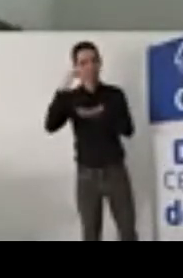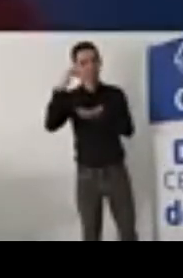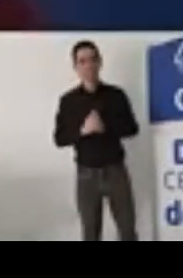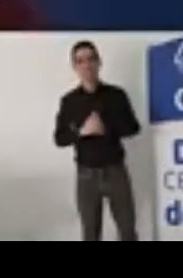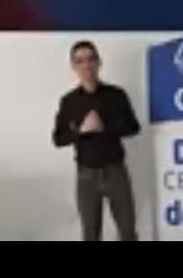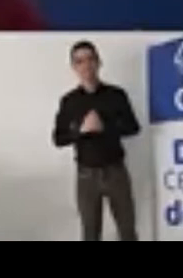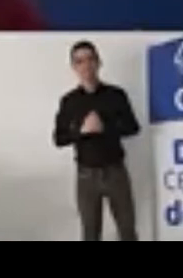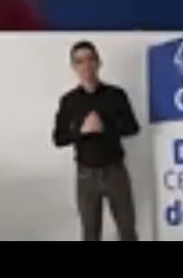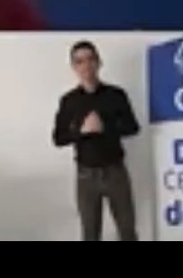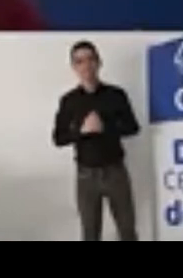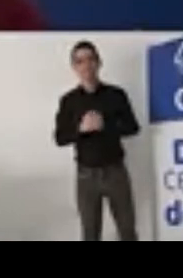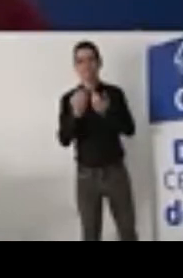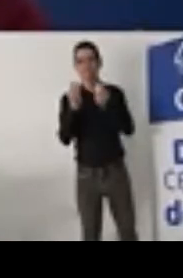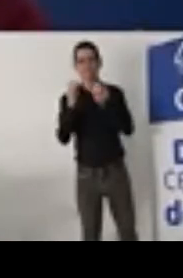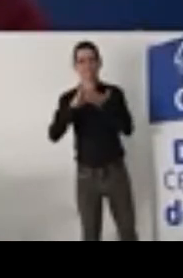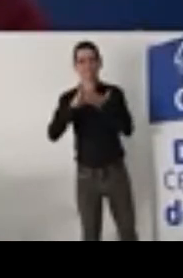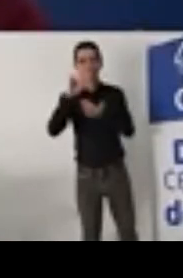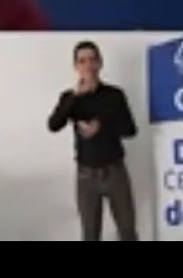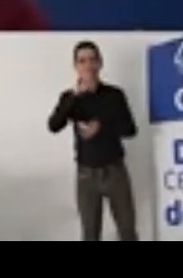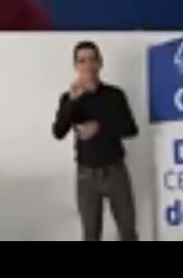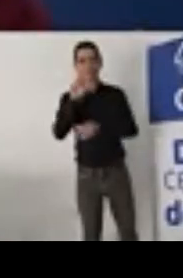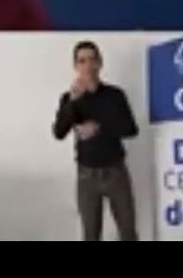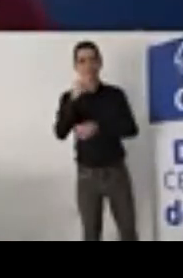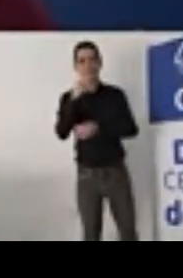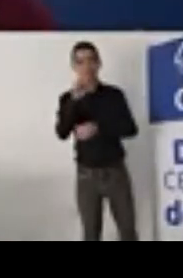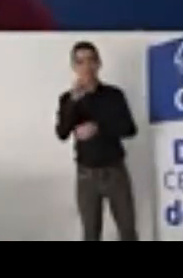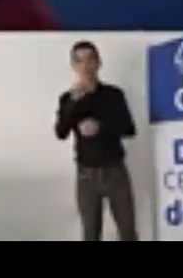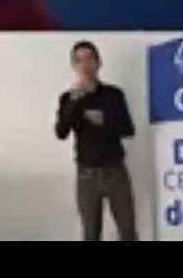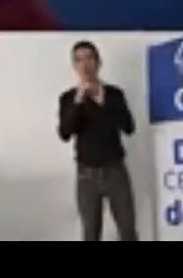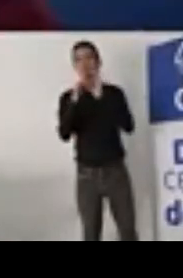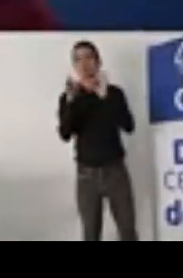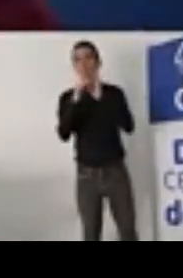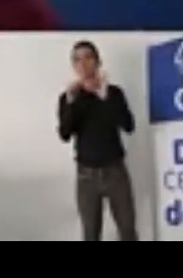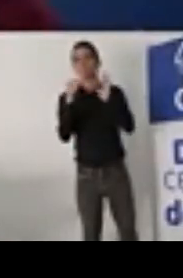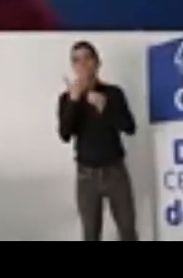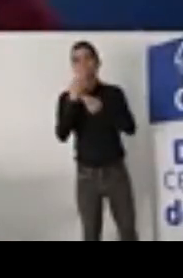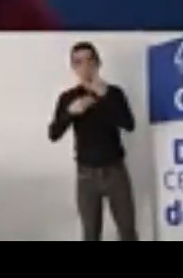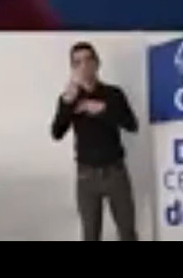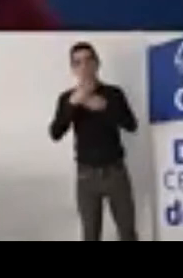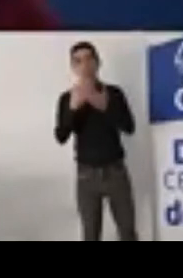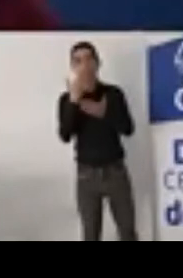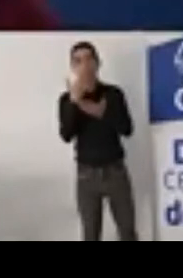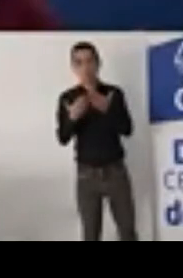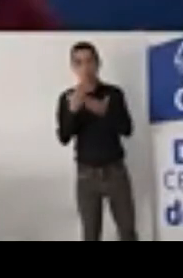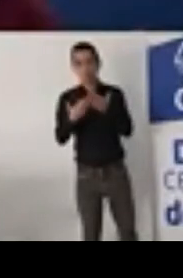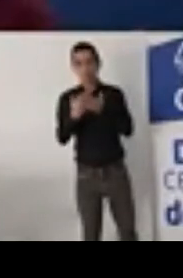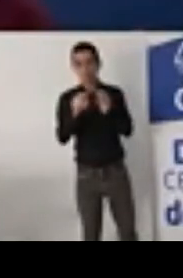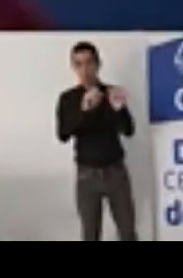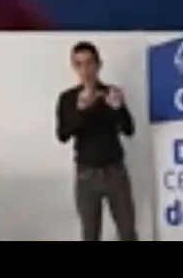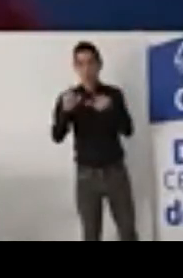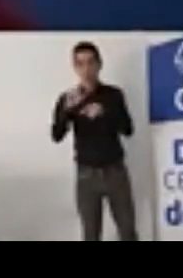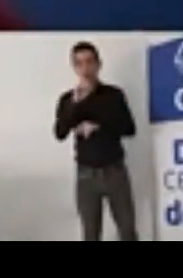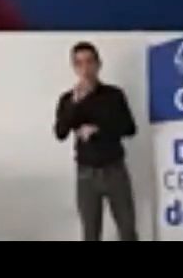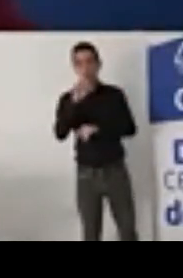Muchísimas gracias, Jorge, por esta bienvenida. Y ahora damos espacio a Dorian Romens, él es coordinador del sector de Ciencias Sociales y